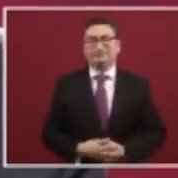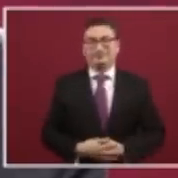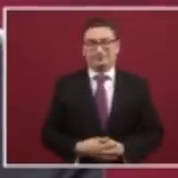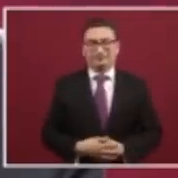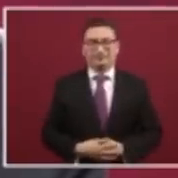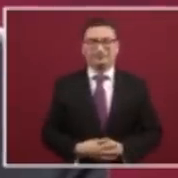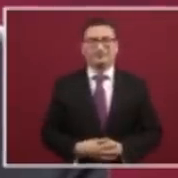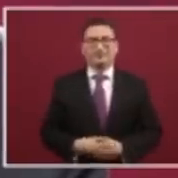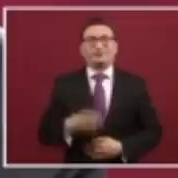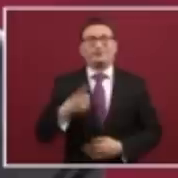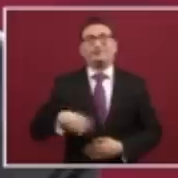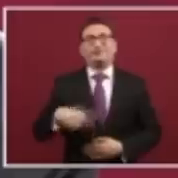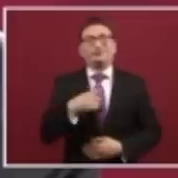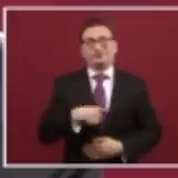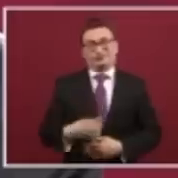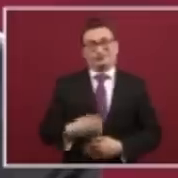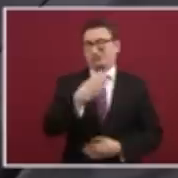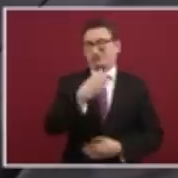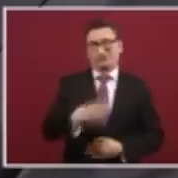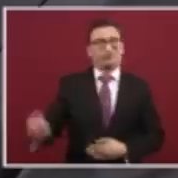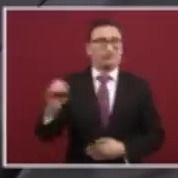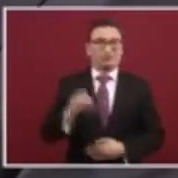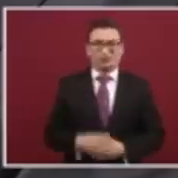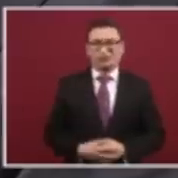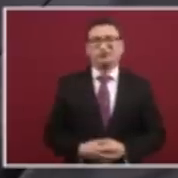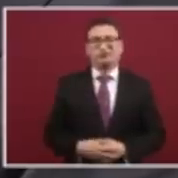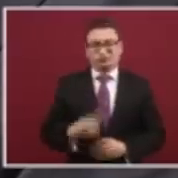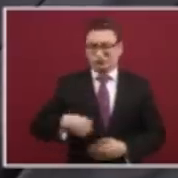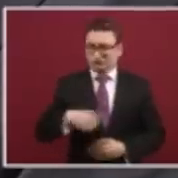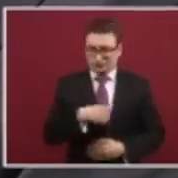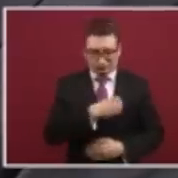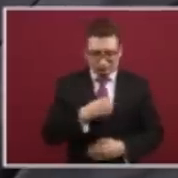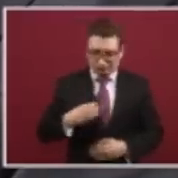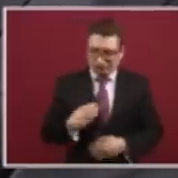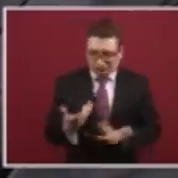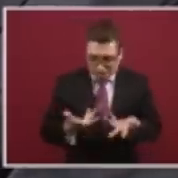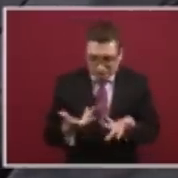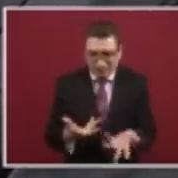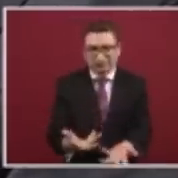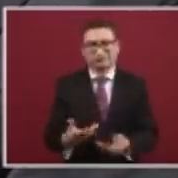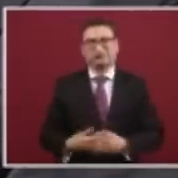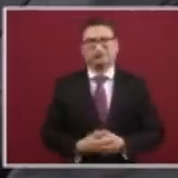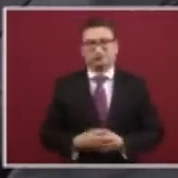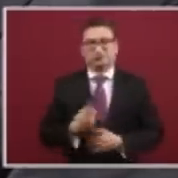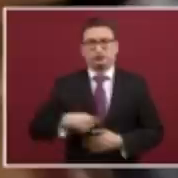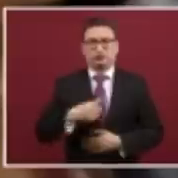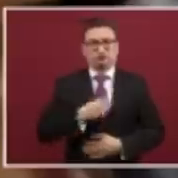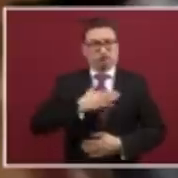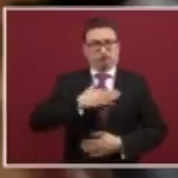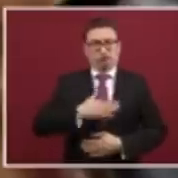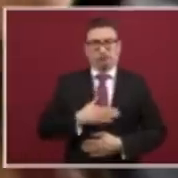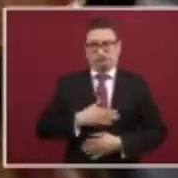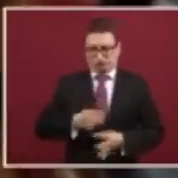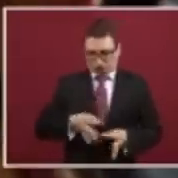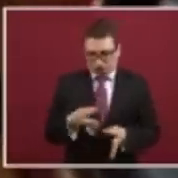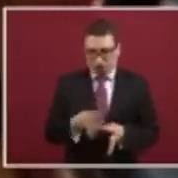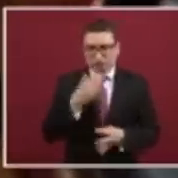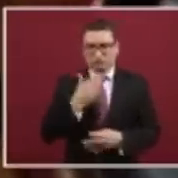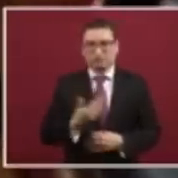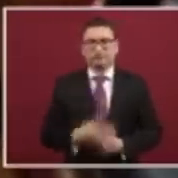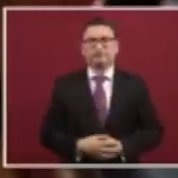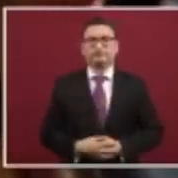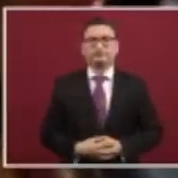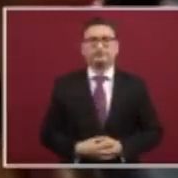Somos los más obligados a actuar con rectitud